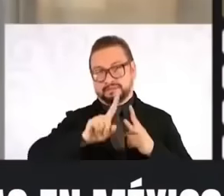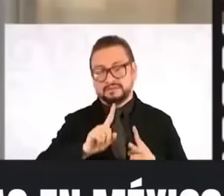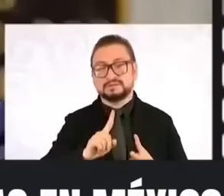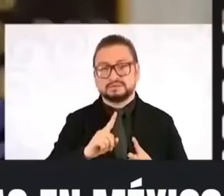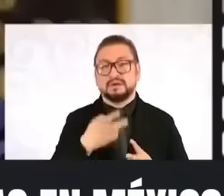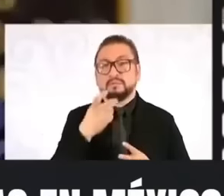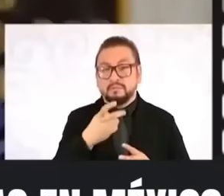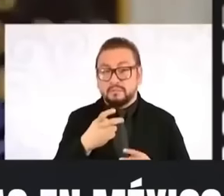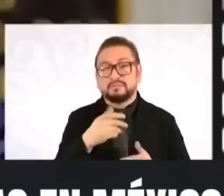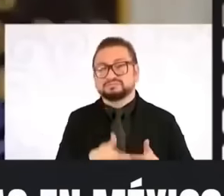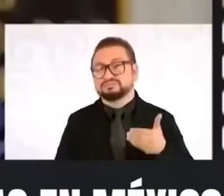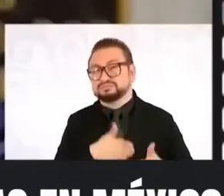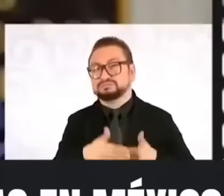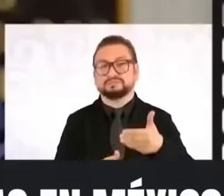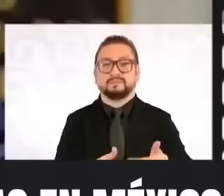de